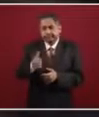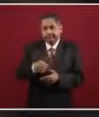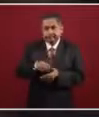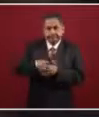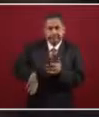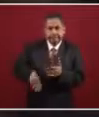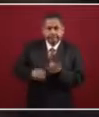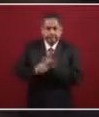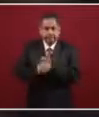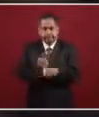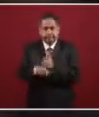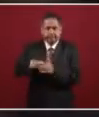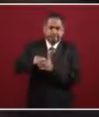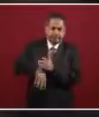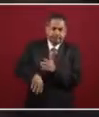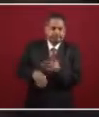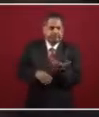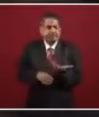se ocultaba información.